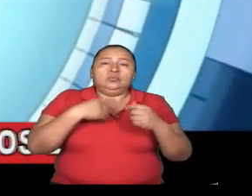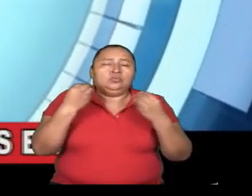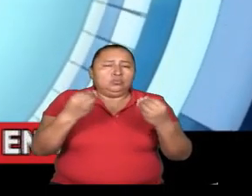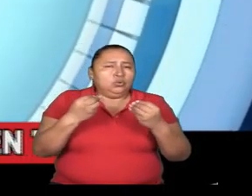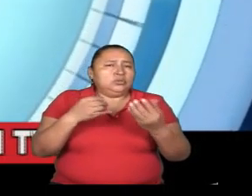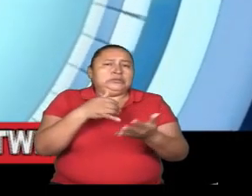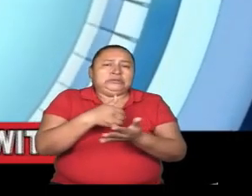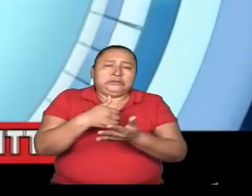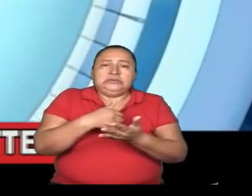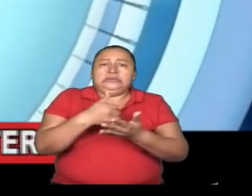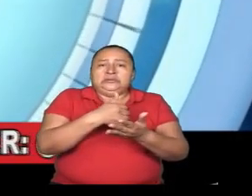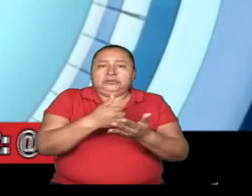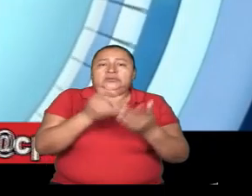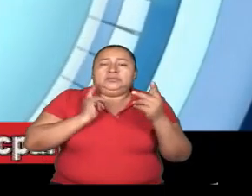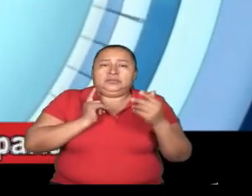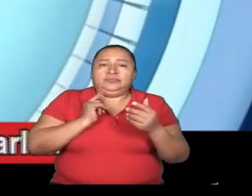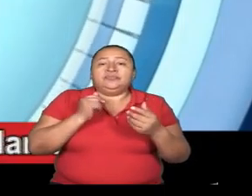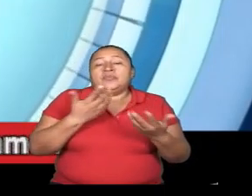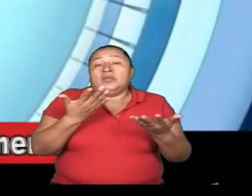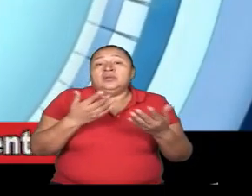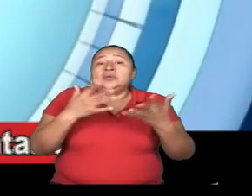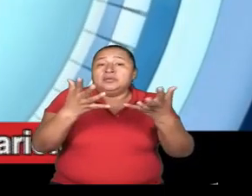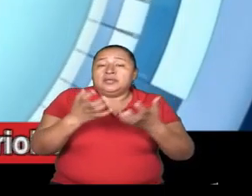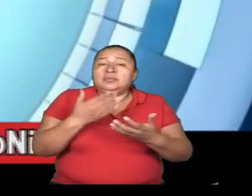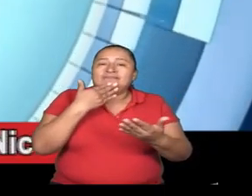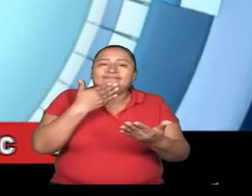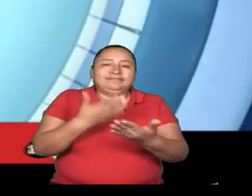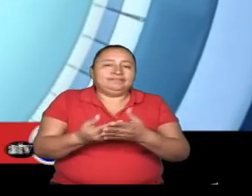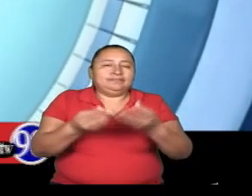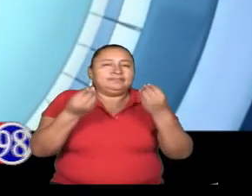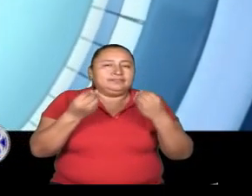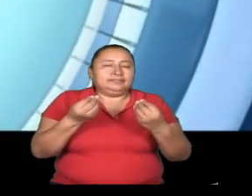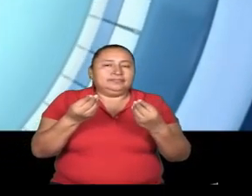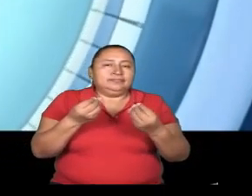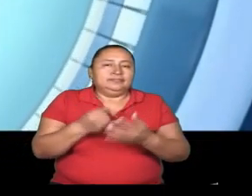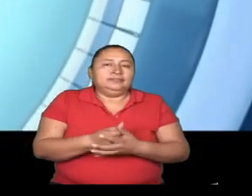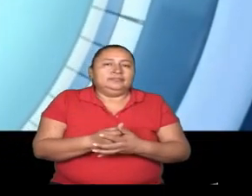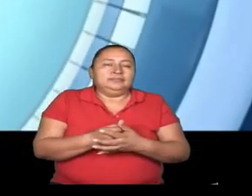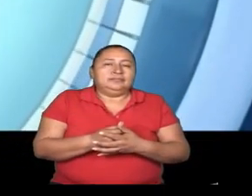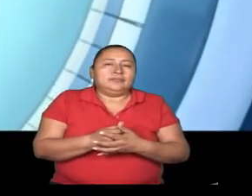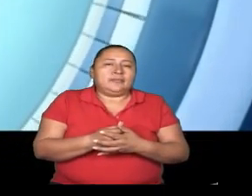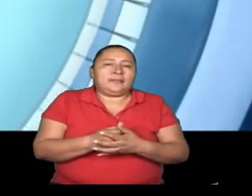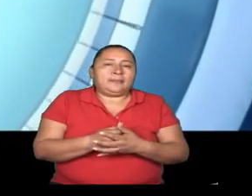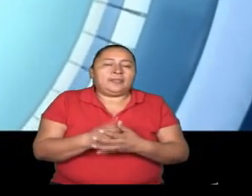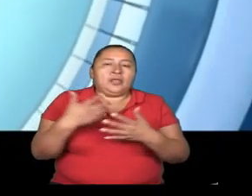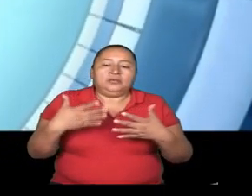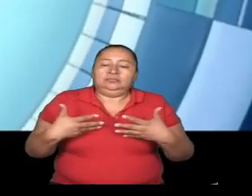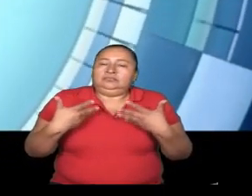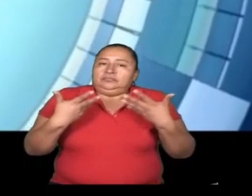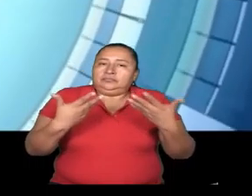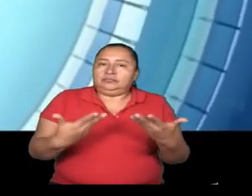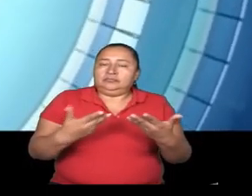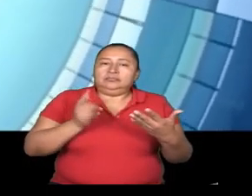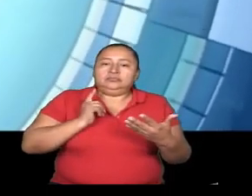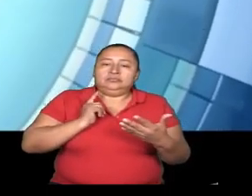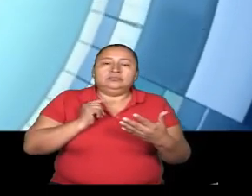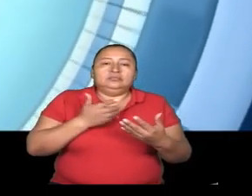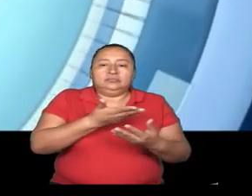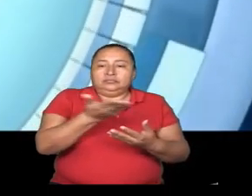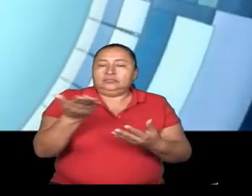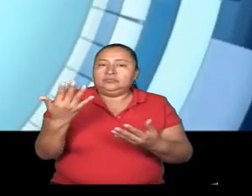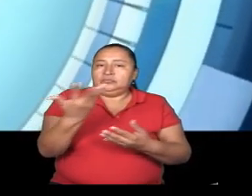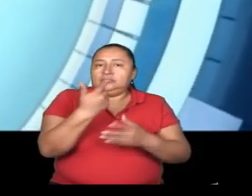altamente vulnerable. Y queremos agradecer la disposición que hemos encontrado en